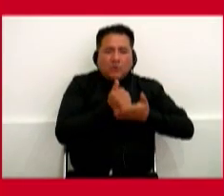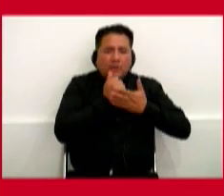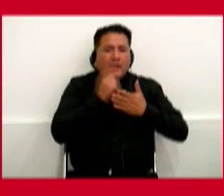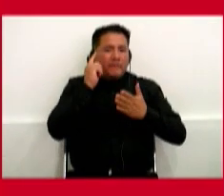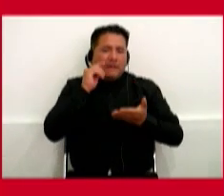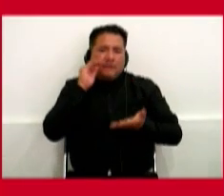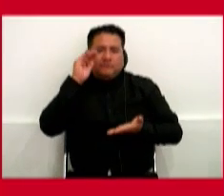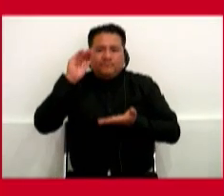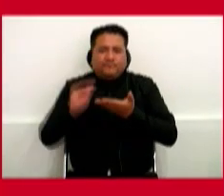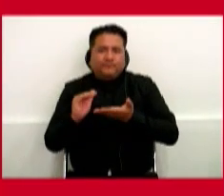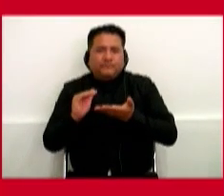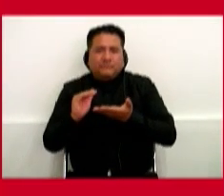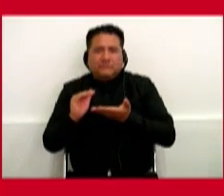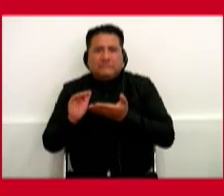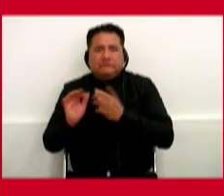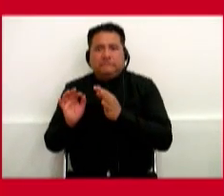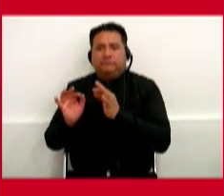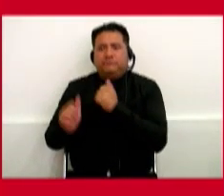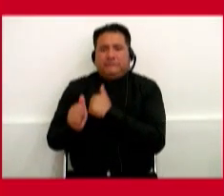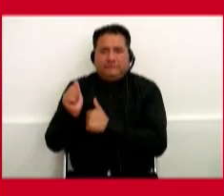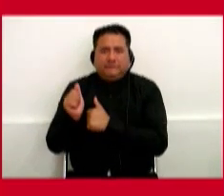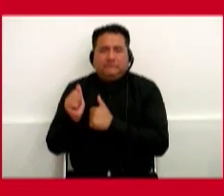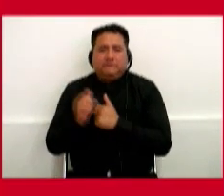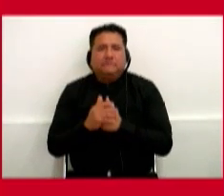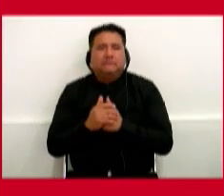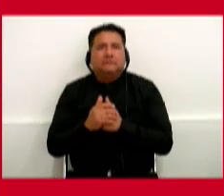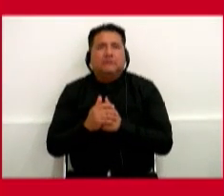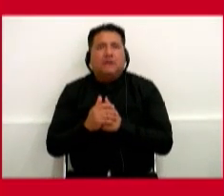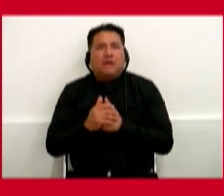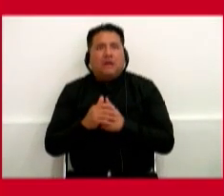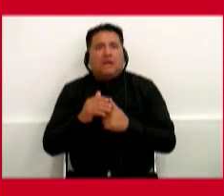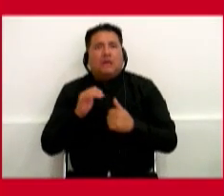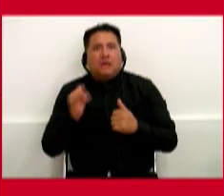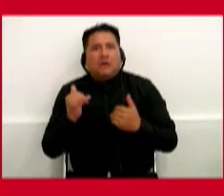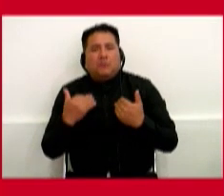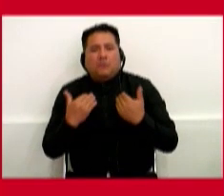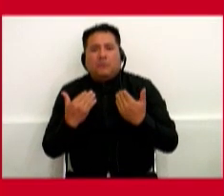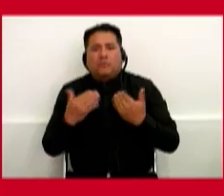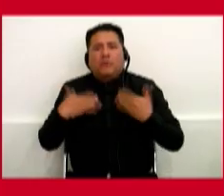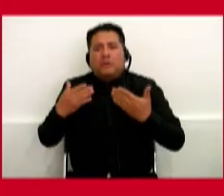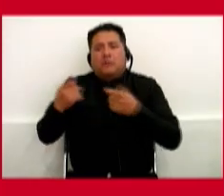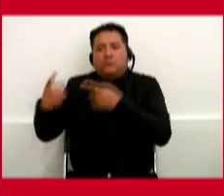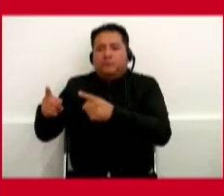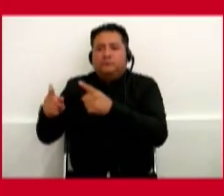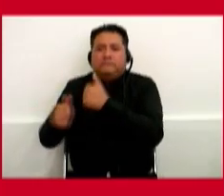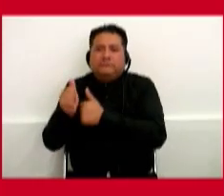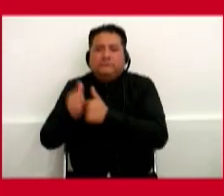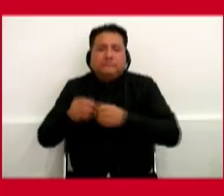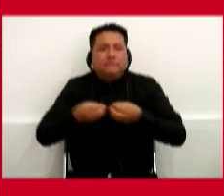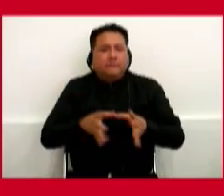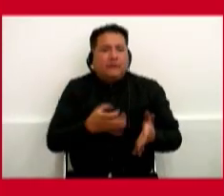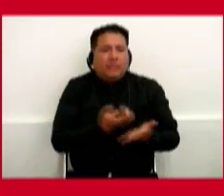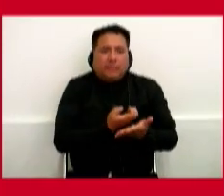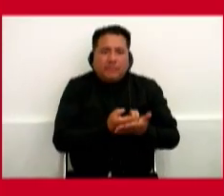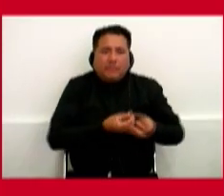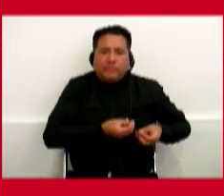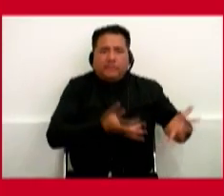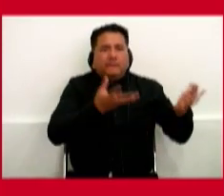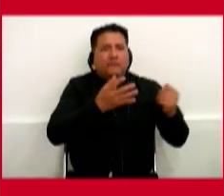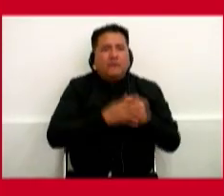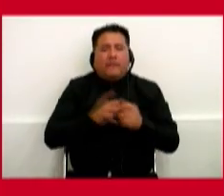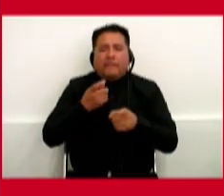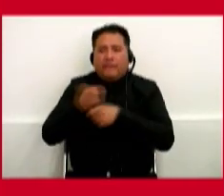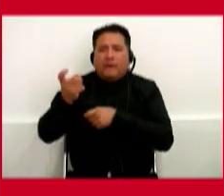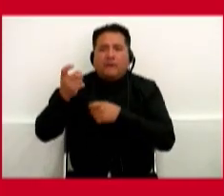de ocurrencia, ¿no?, de estos y que podrían obviamente causar accidentes, pérdidas económicas, daños al equipo y al